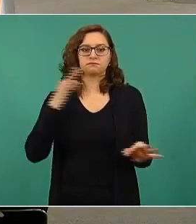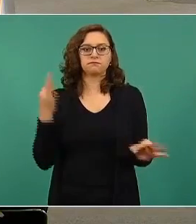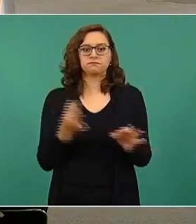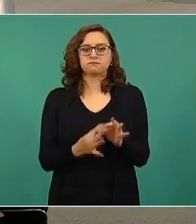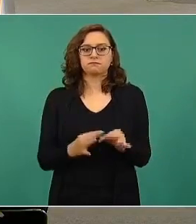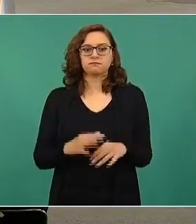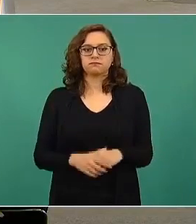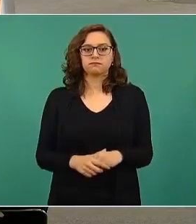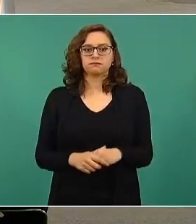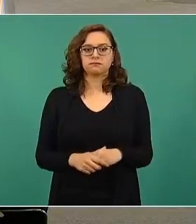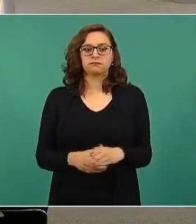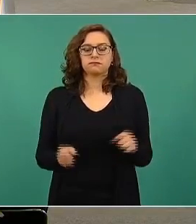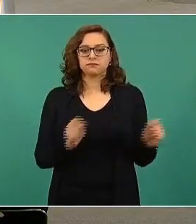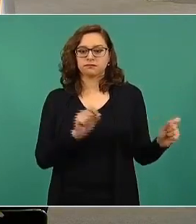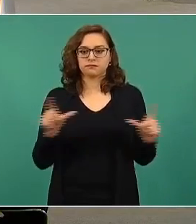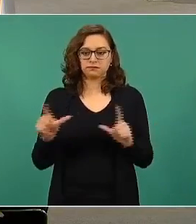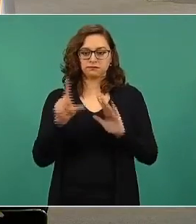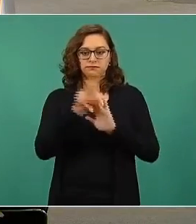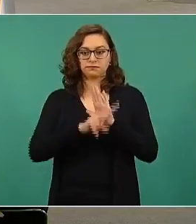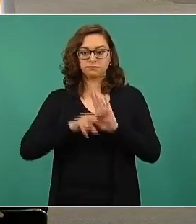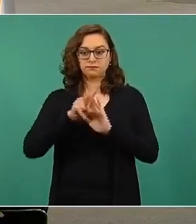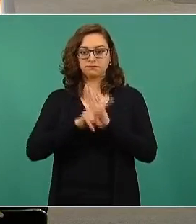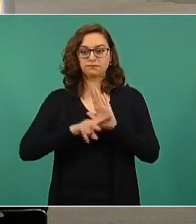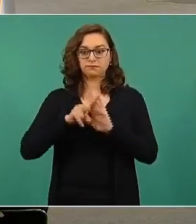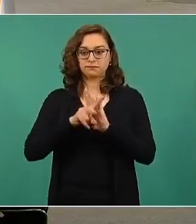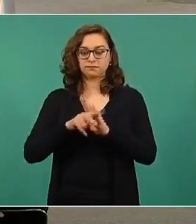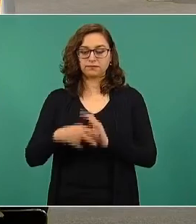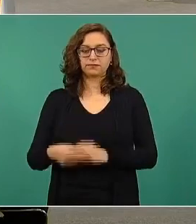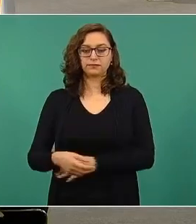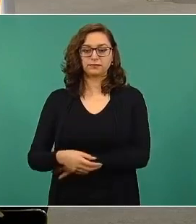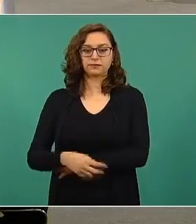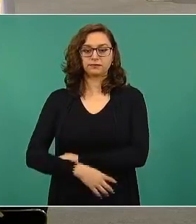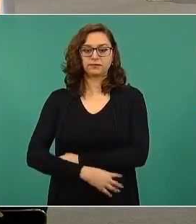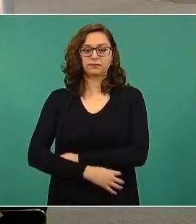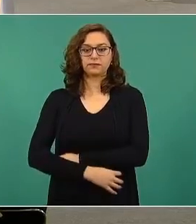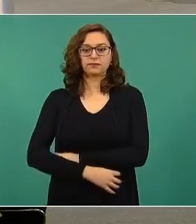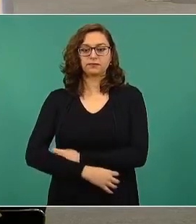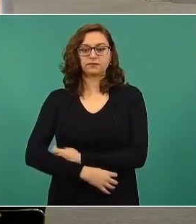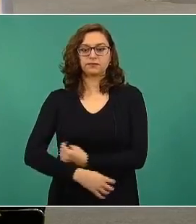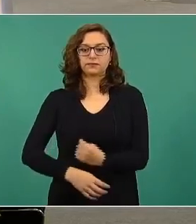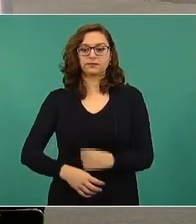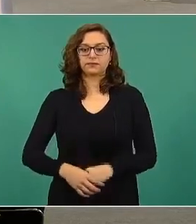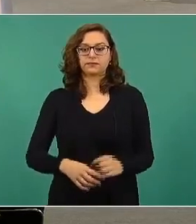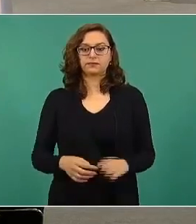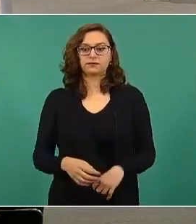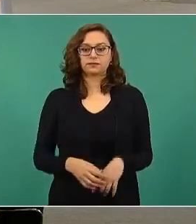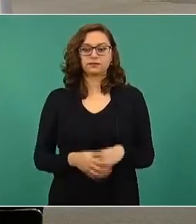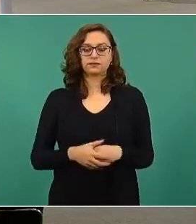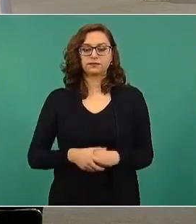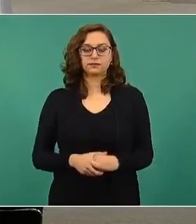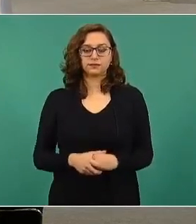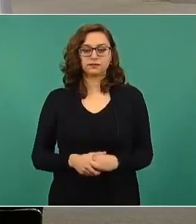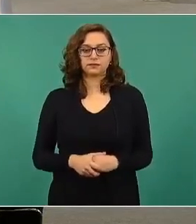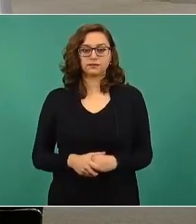terminaríamos. Hay un video al término de la presentación. Es cuanto, señor presidente.